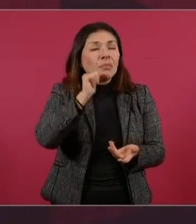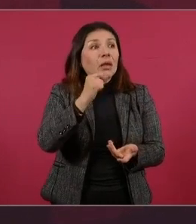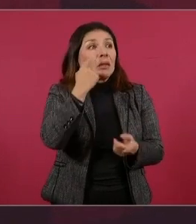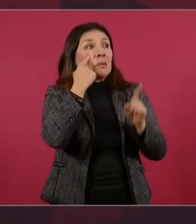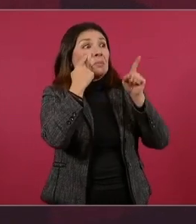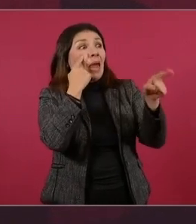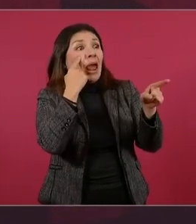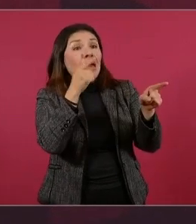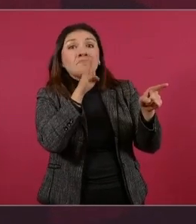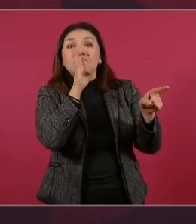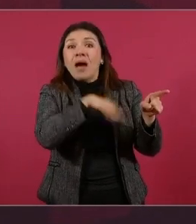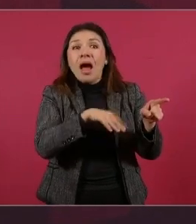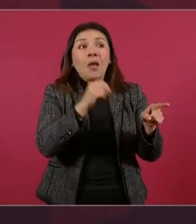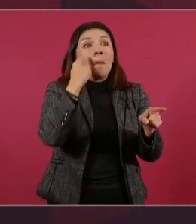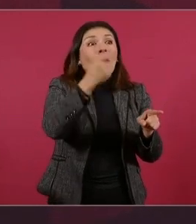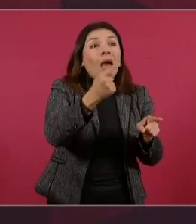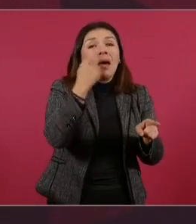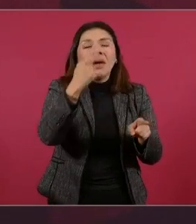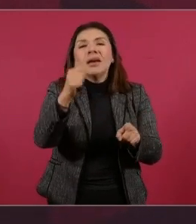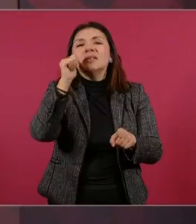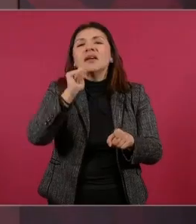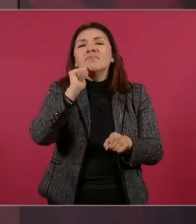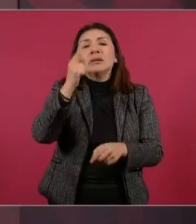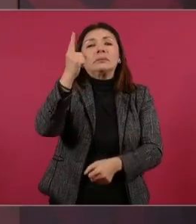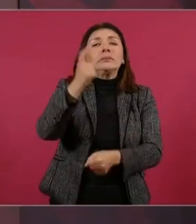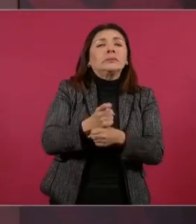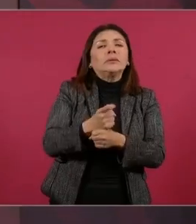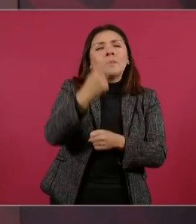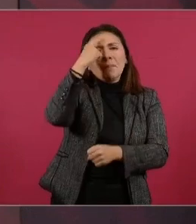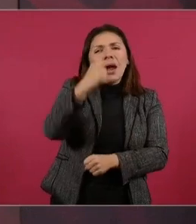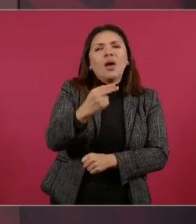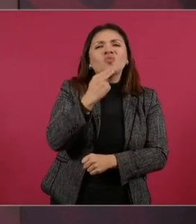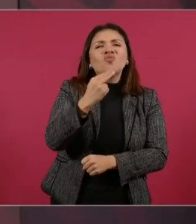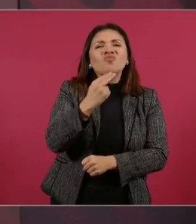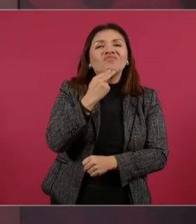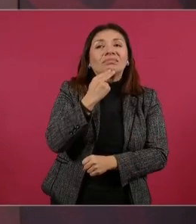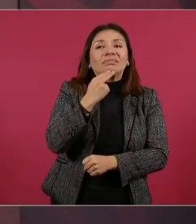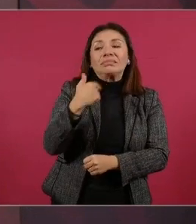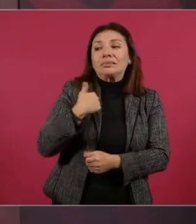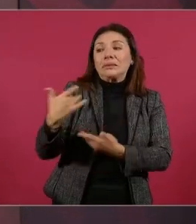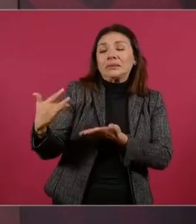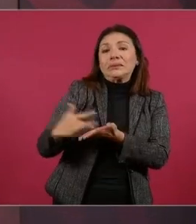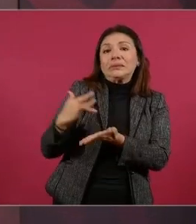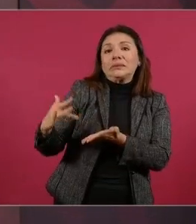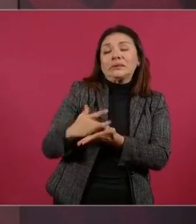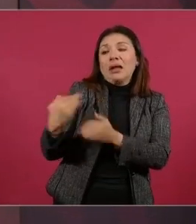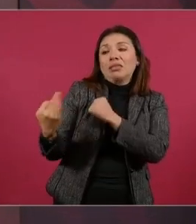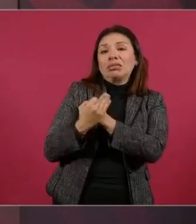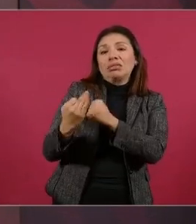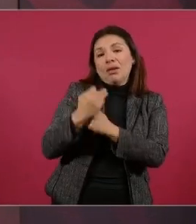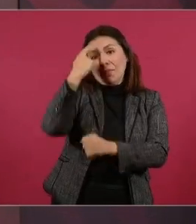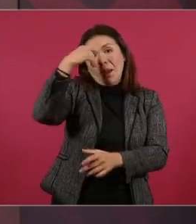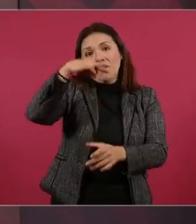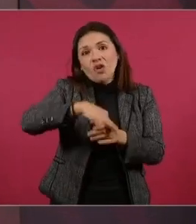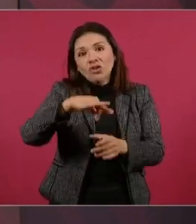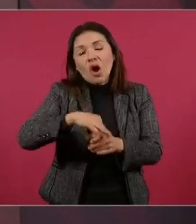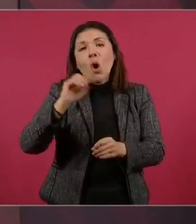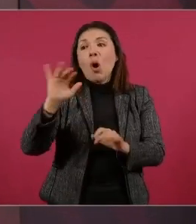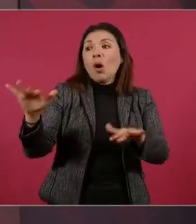usa con propósitos políticos electorales o politiqueros